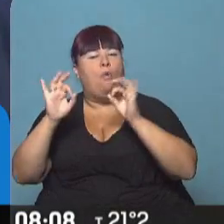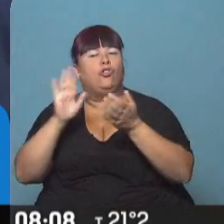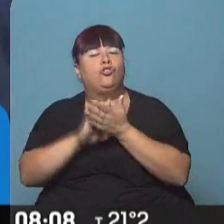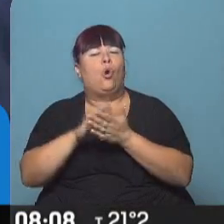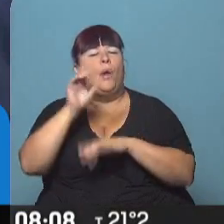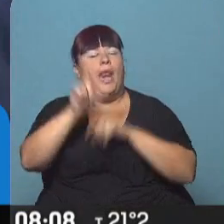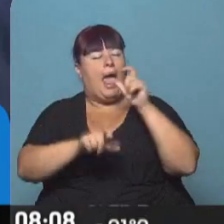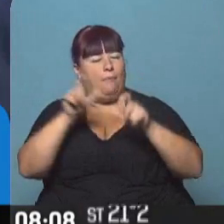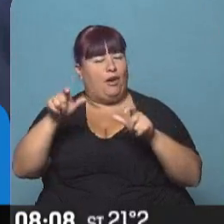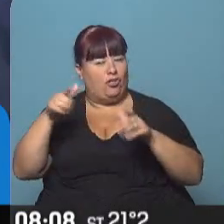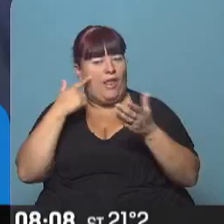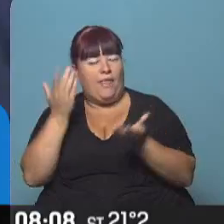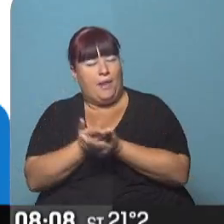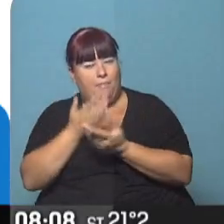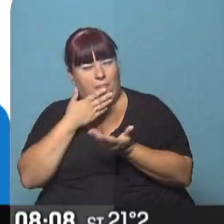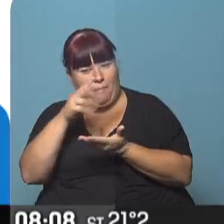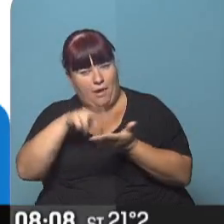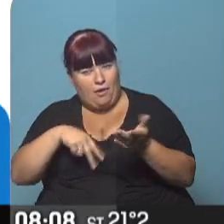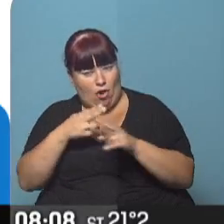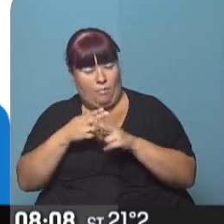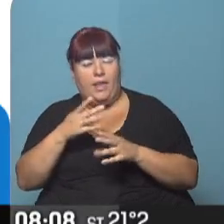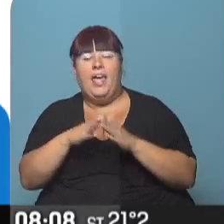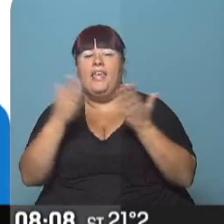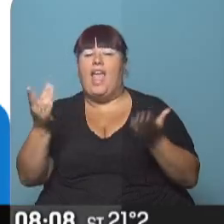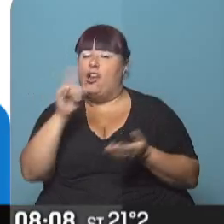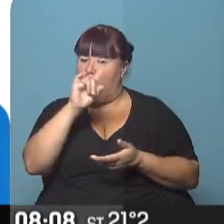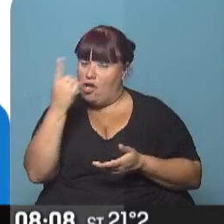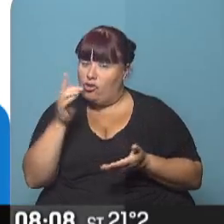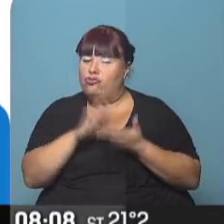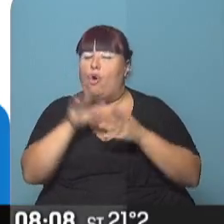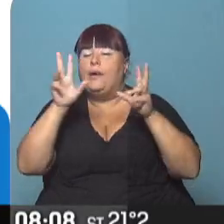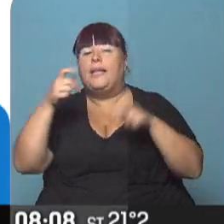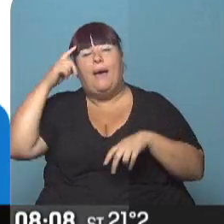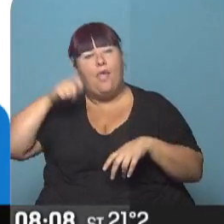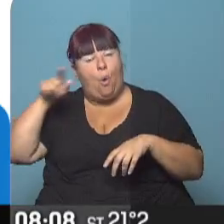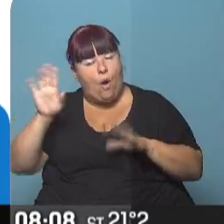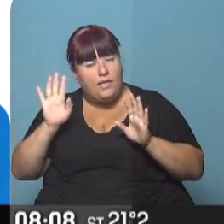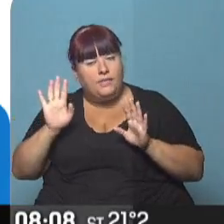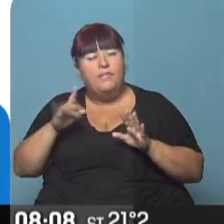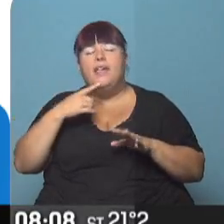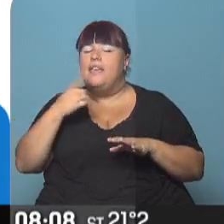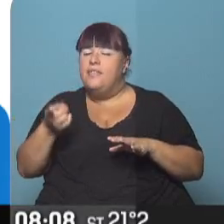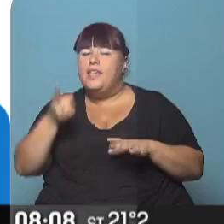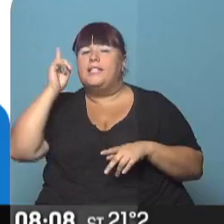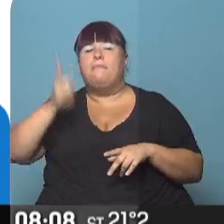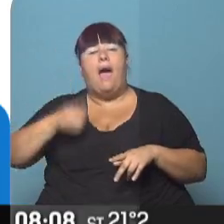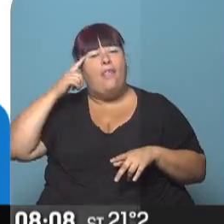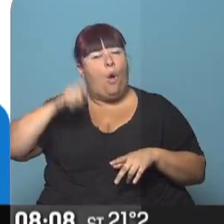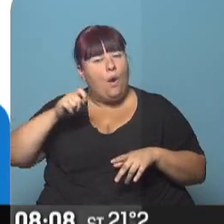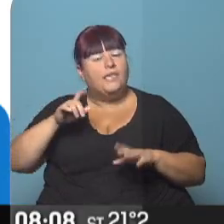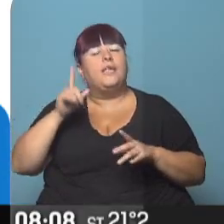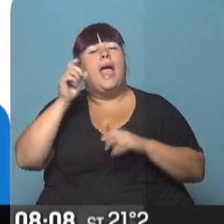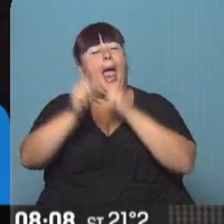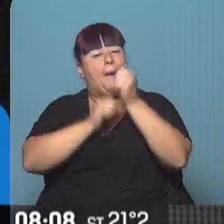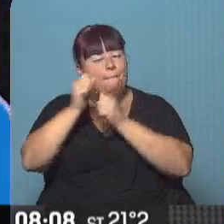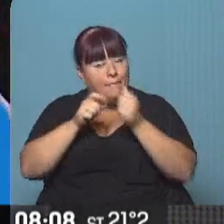los implicados en el expediente el diario la nación citando a fuentes judiciales sostiene que la orden del juez se alcanza a